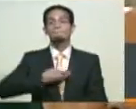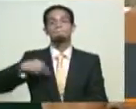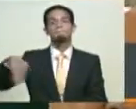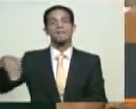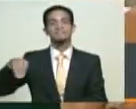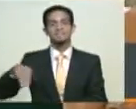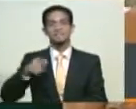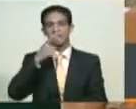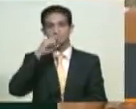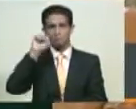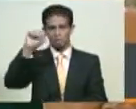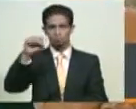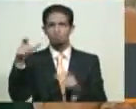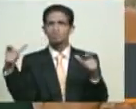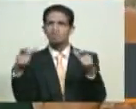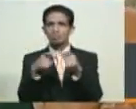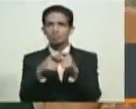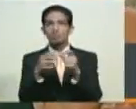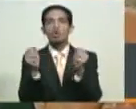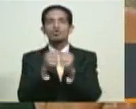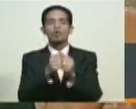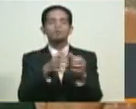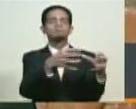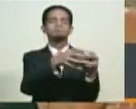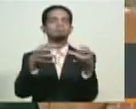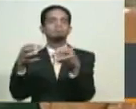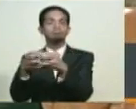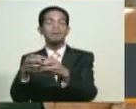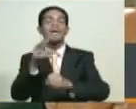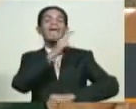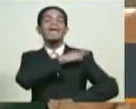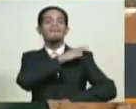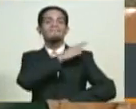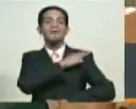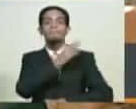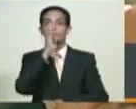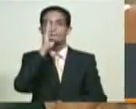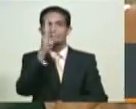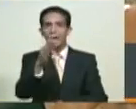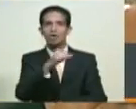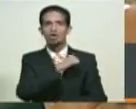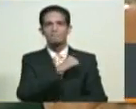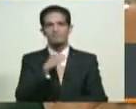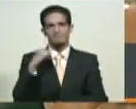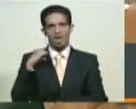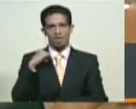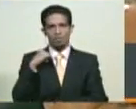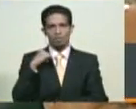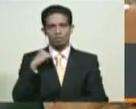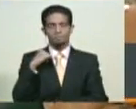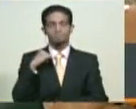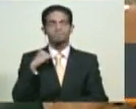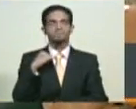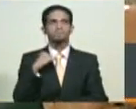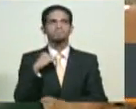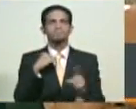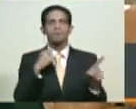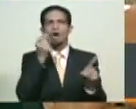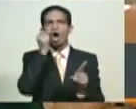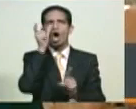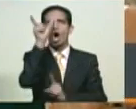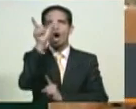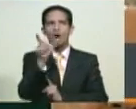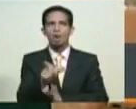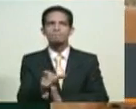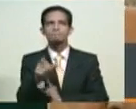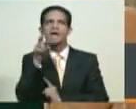sólida, bien patrimoniada, técnicamente desarrollada, al lado de una banca